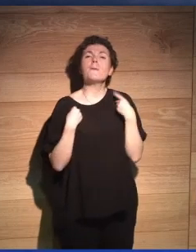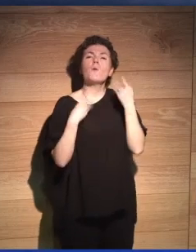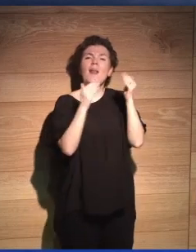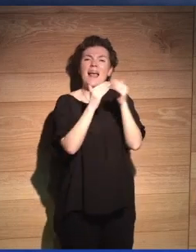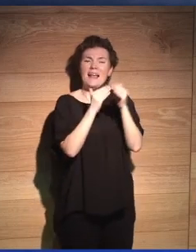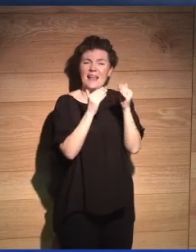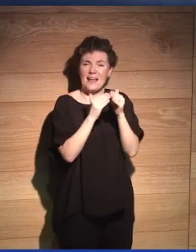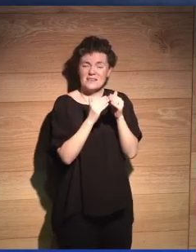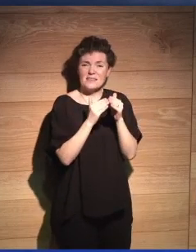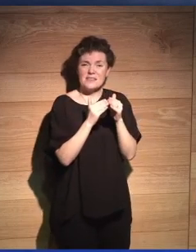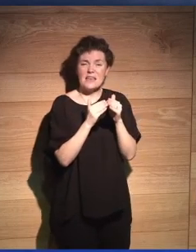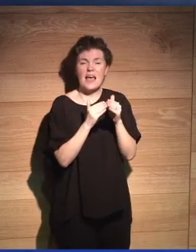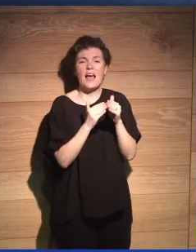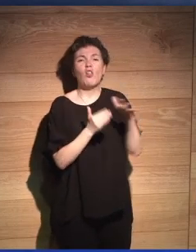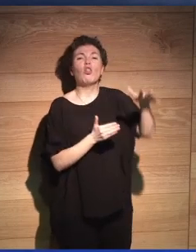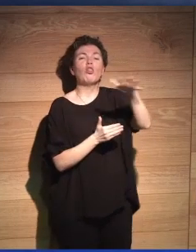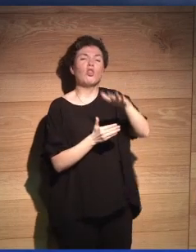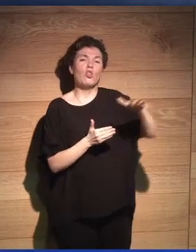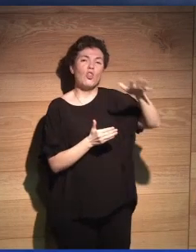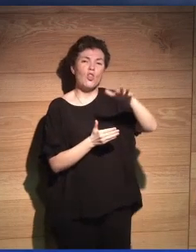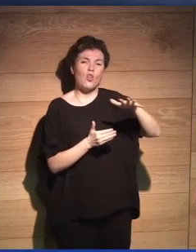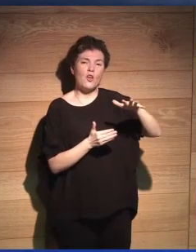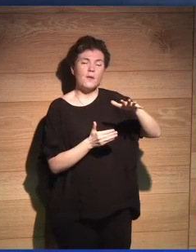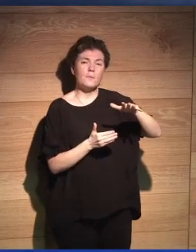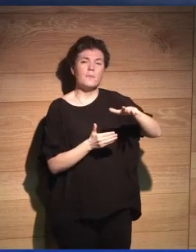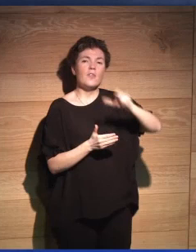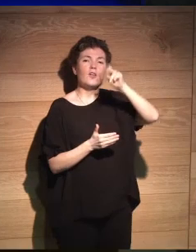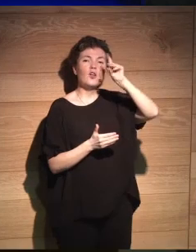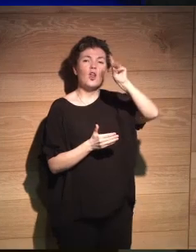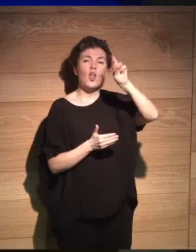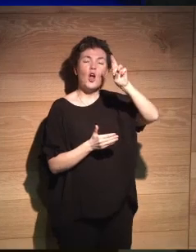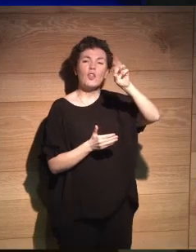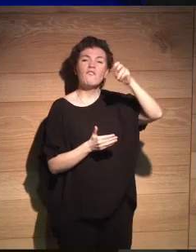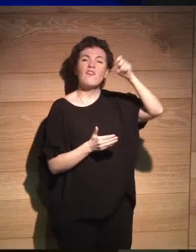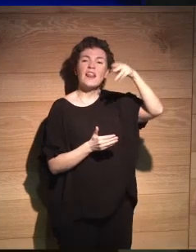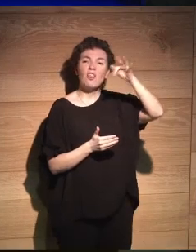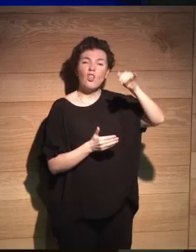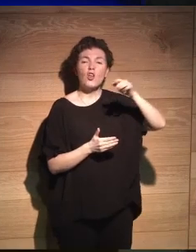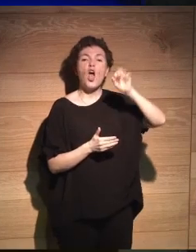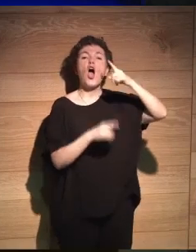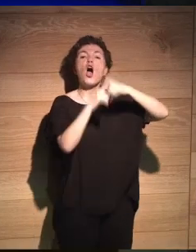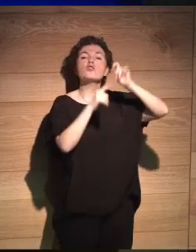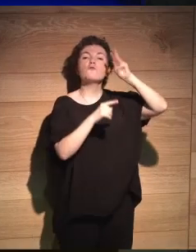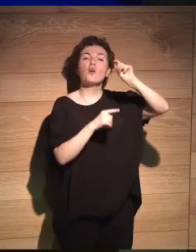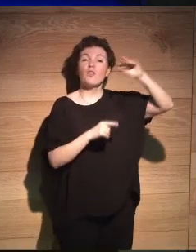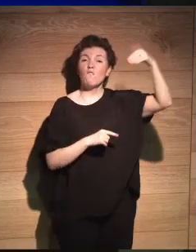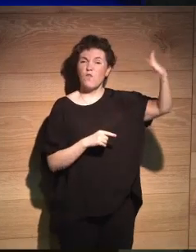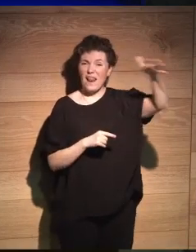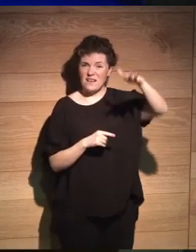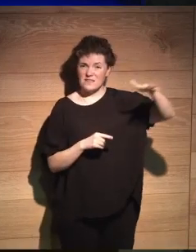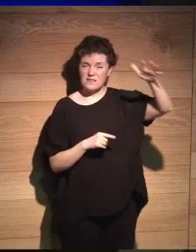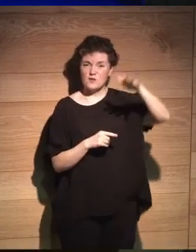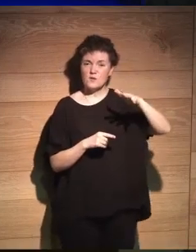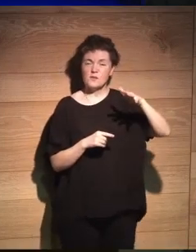llamada Middle Lodge, situada en la finca de Lord Farringdon, en las afueras de Oxford, durante los